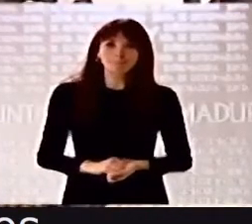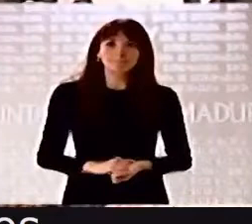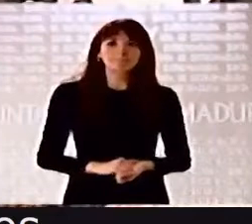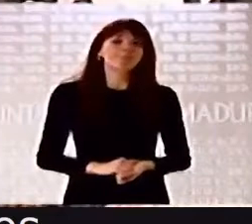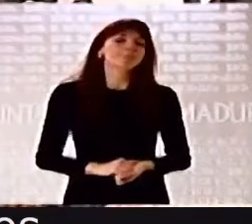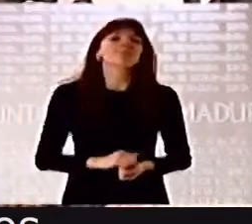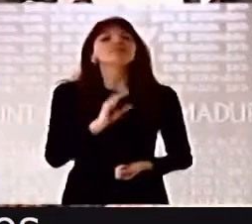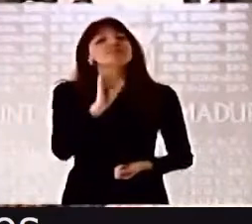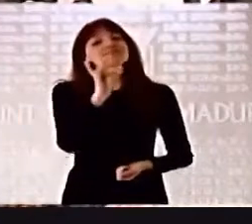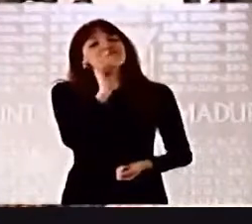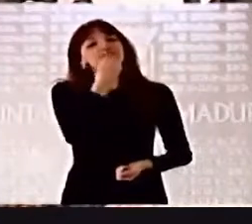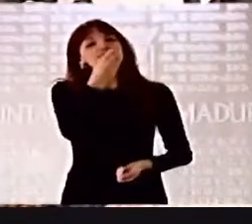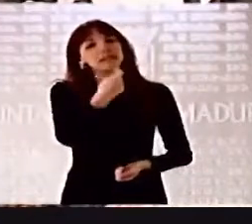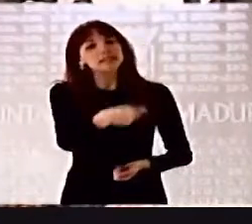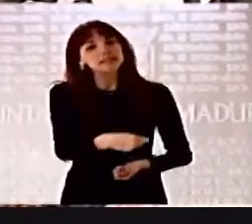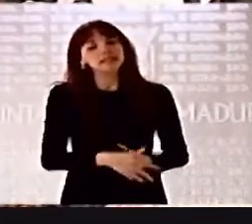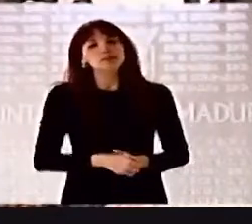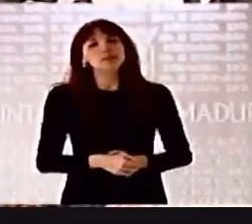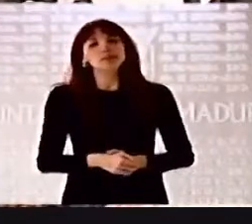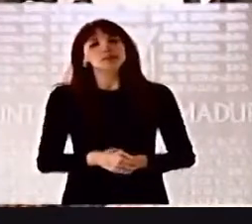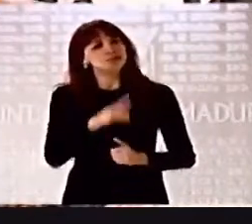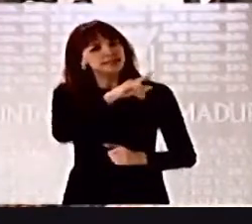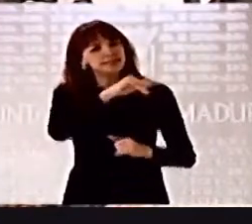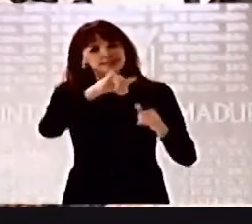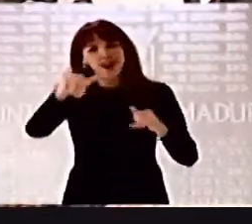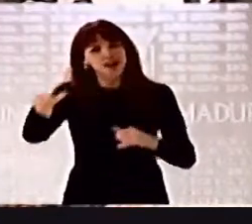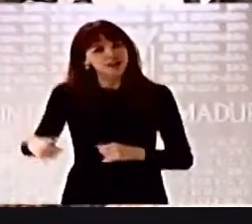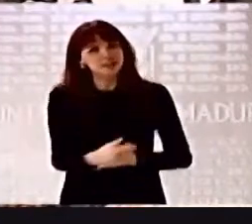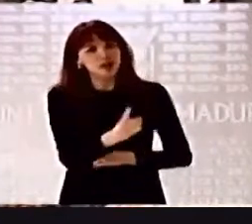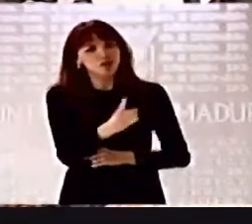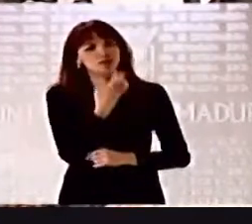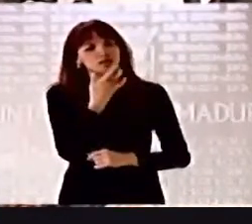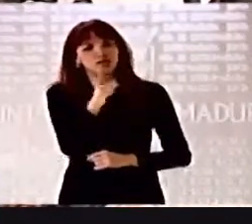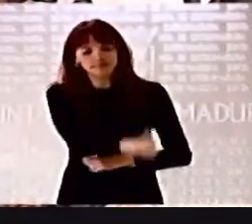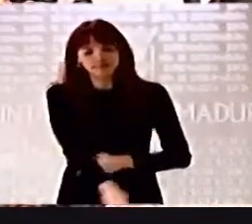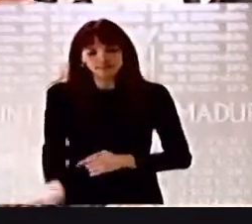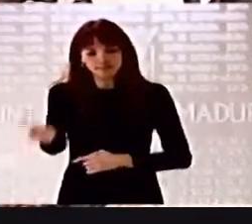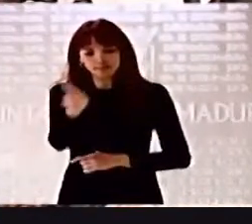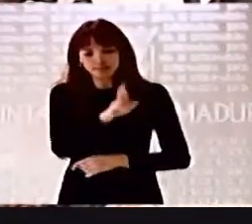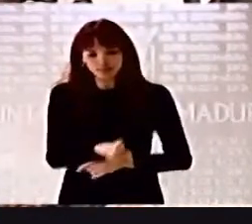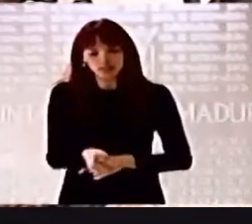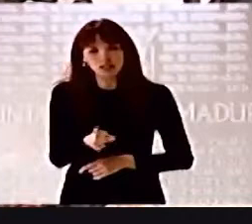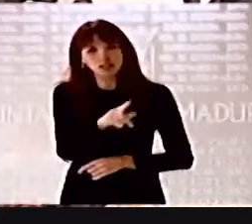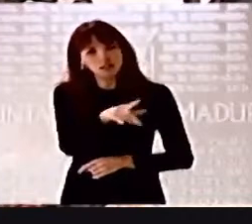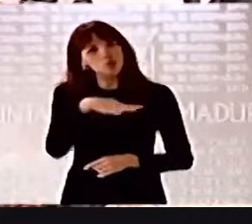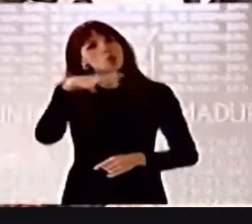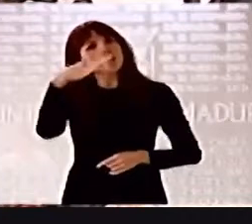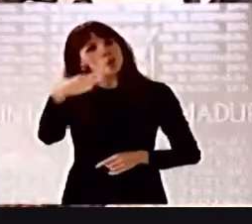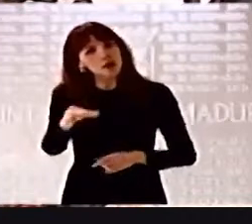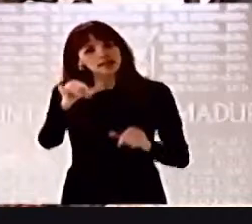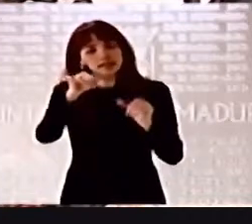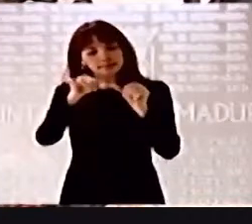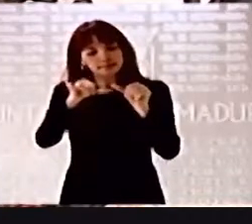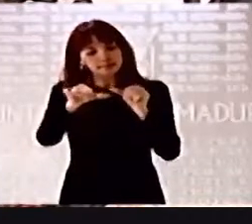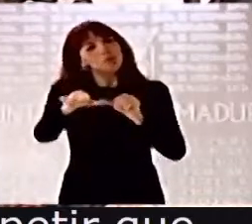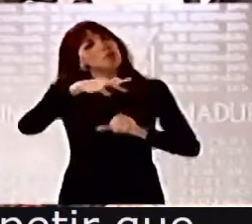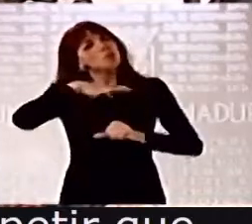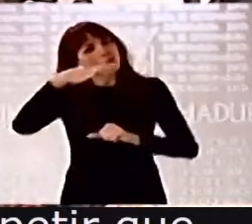Sí, presidente. Usted nos ha cansado de repetir que todavía hay posibilidades, todavía se puede